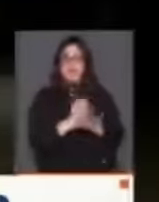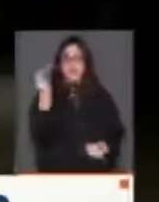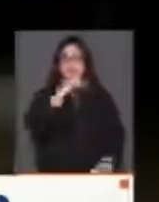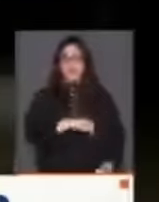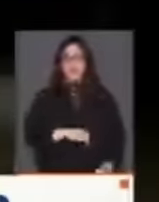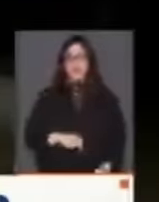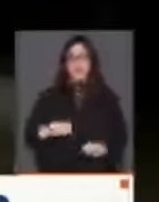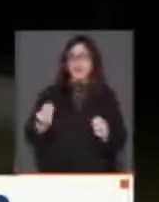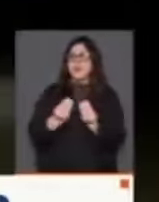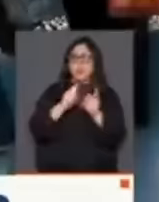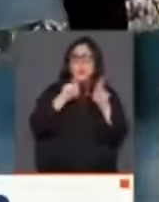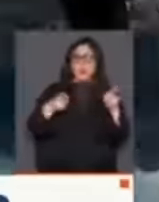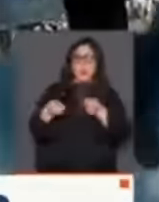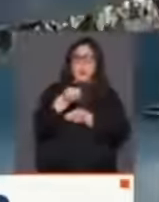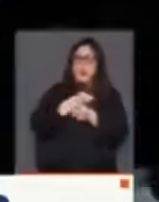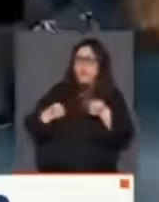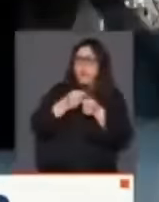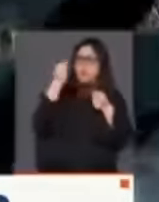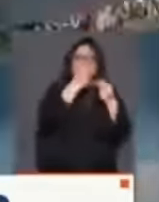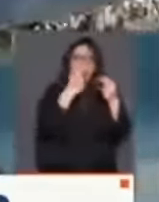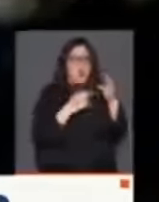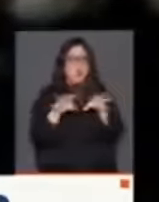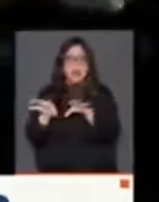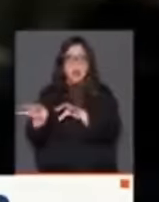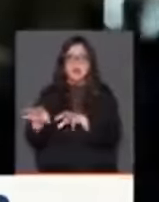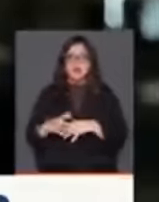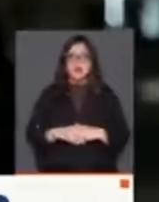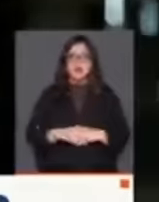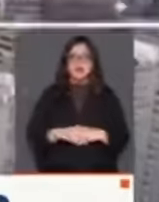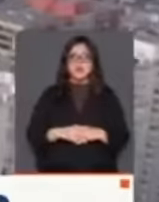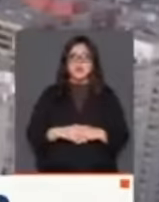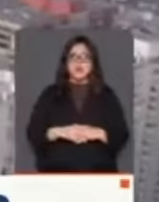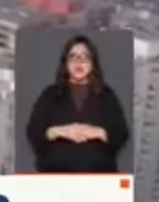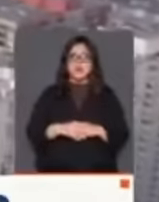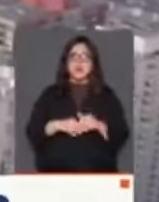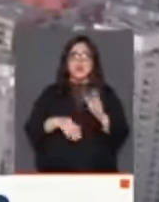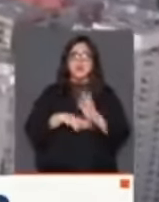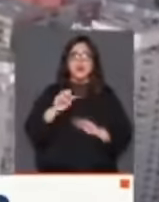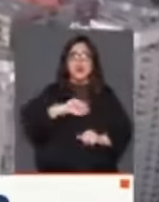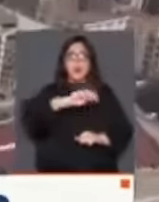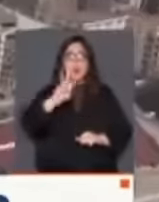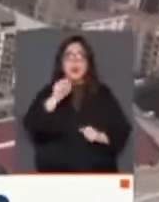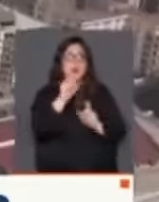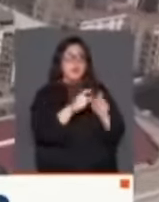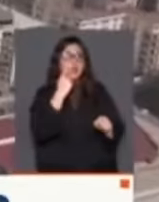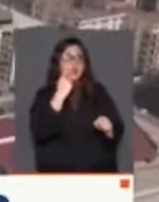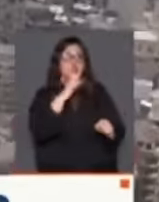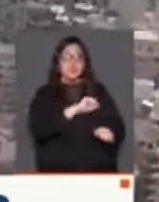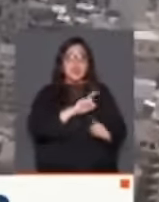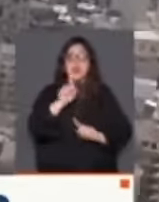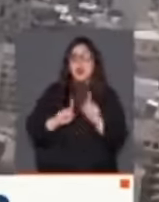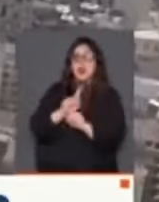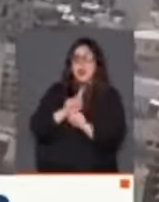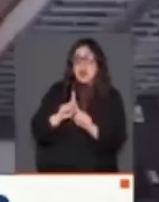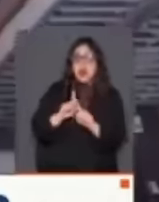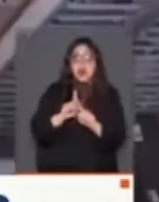Muchas tiendas, mucha variedad. El mayor shopping. Los que conocen Santiago, los que no tanto y los que nada.